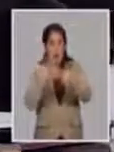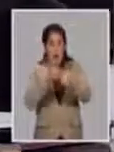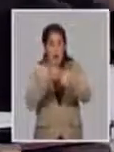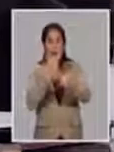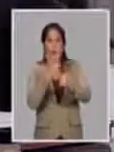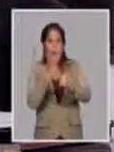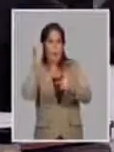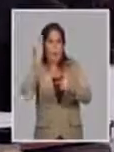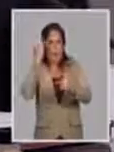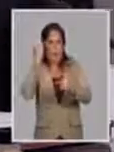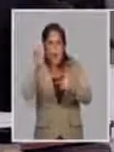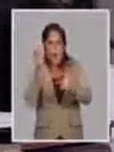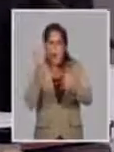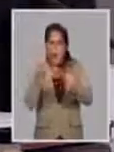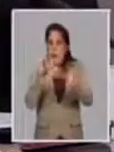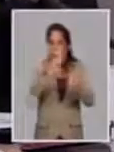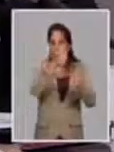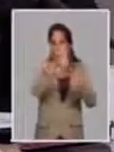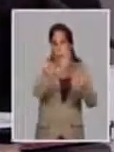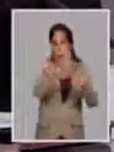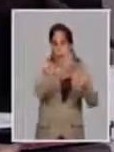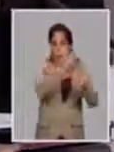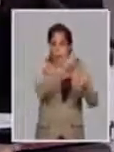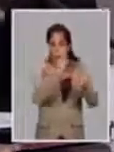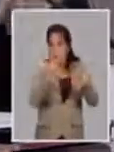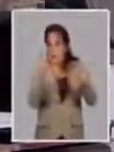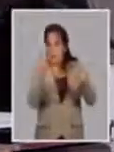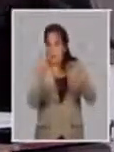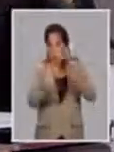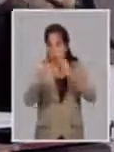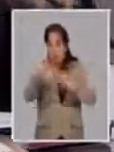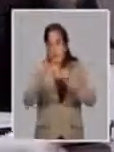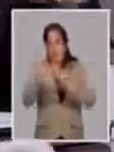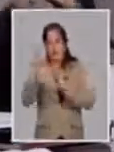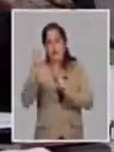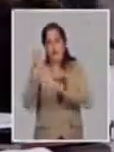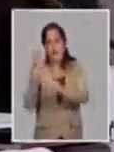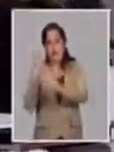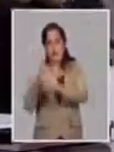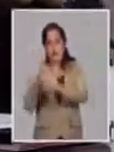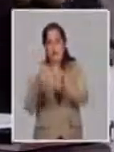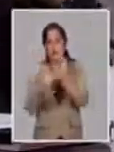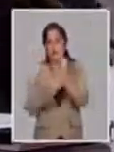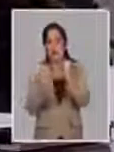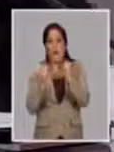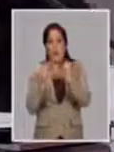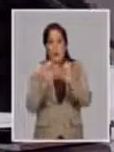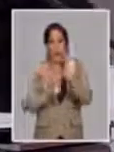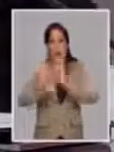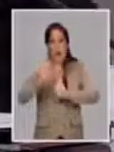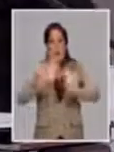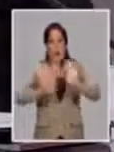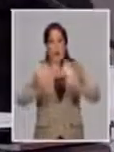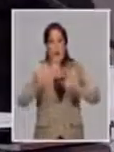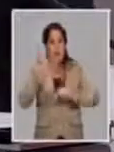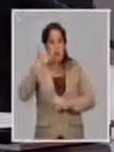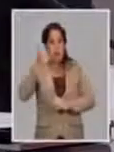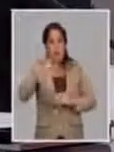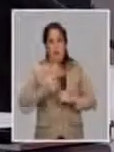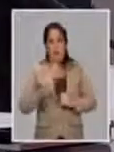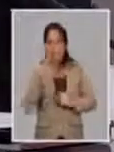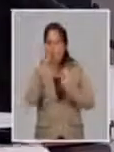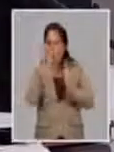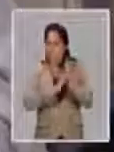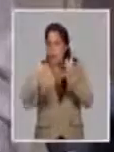candidatos vacunales están pensando incluso en combinarse algunos para ir a una tercera dosis, porque están buscando una mayor protección frente a